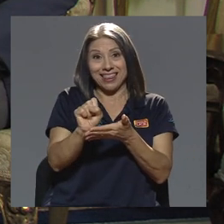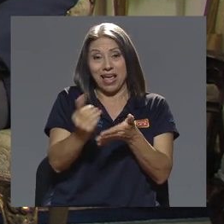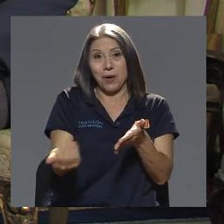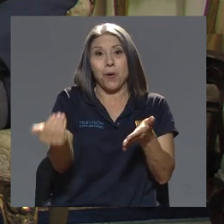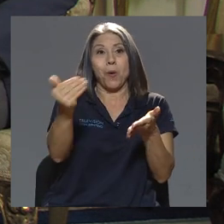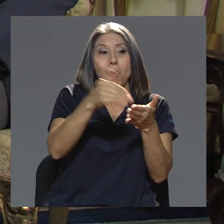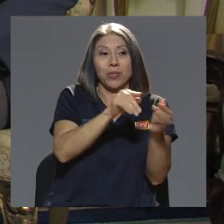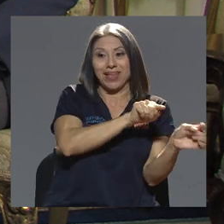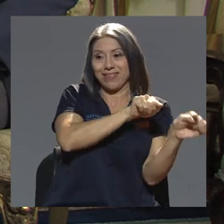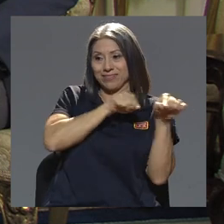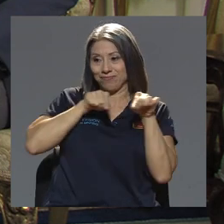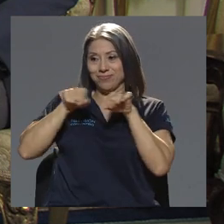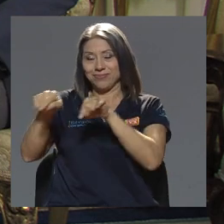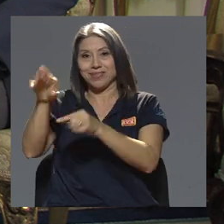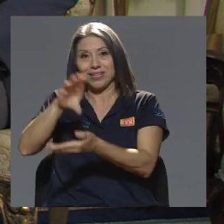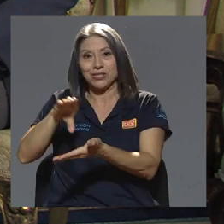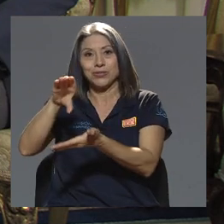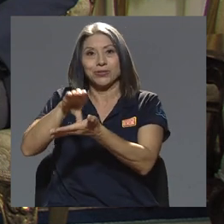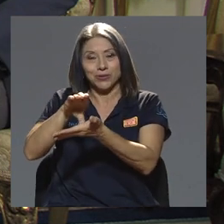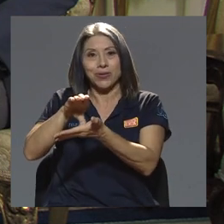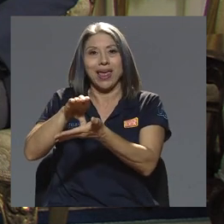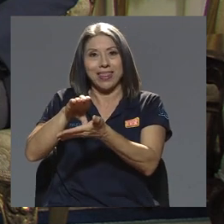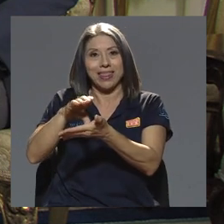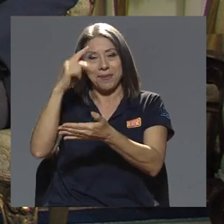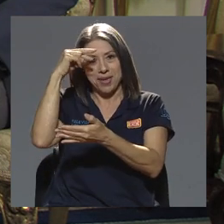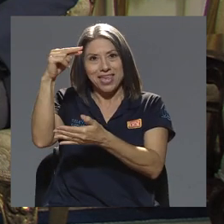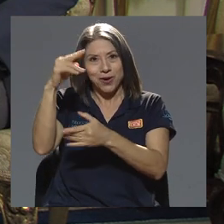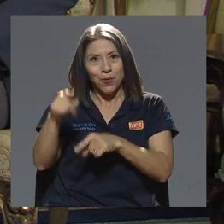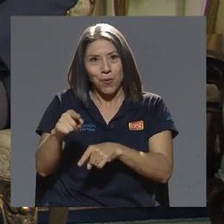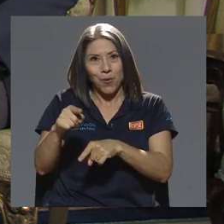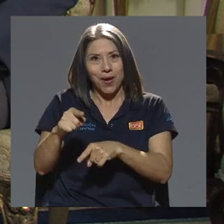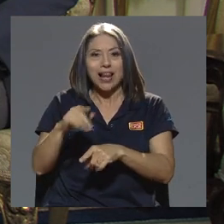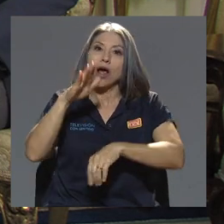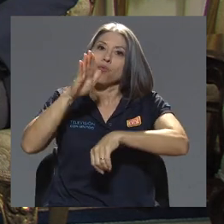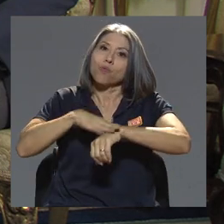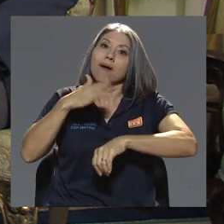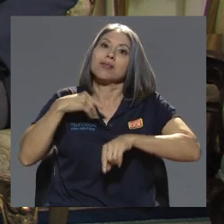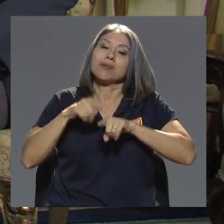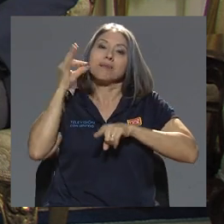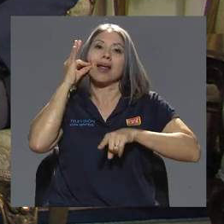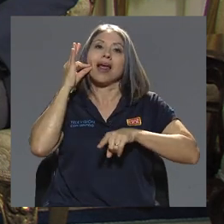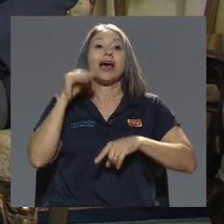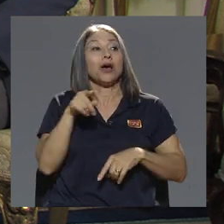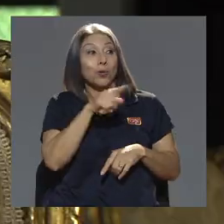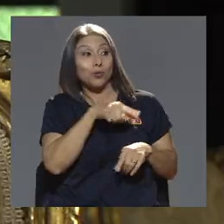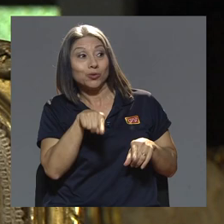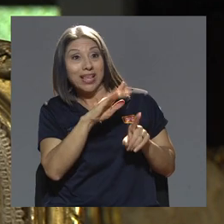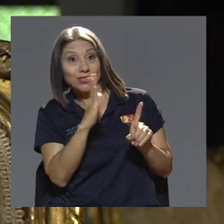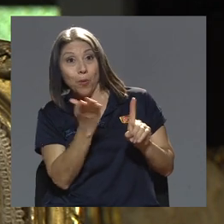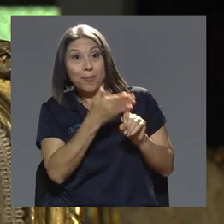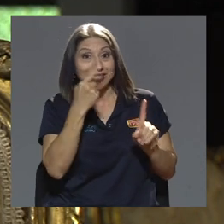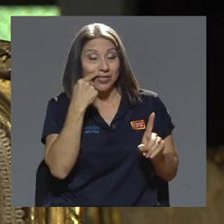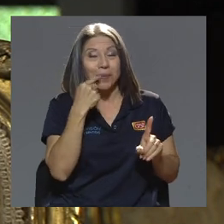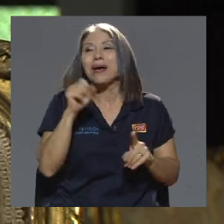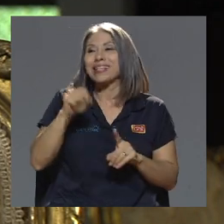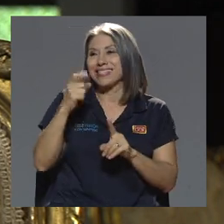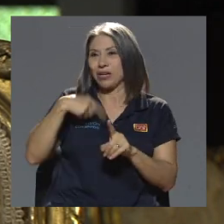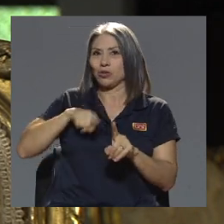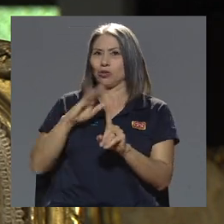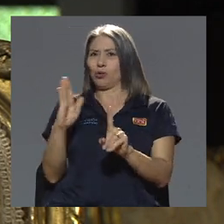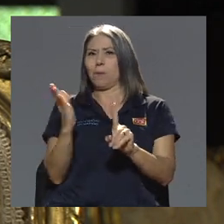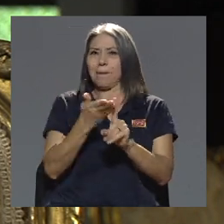ya, la culpable es Lourdes, mi hermana. ¿Ustedes convencen a su papá? Convencemos a mi papá de regresarnos a México y cuando vamos